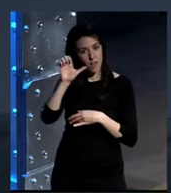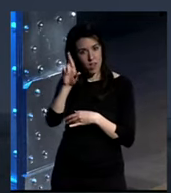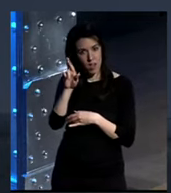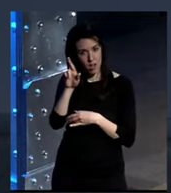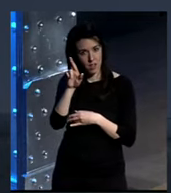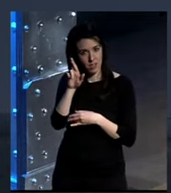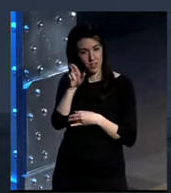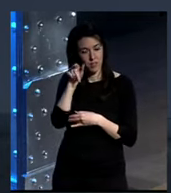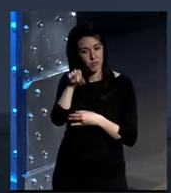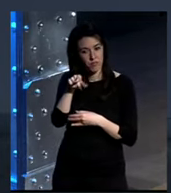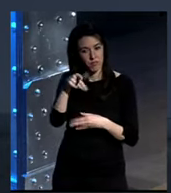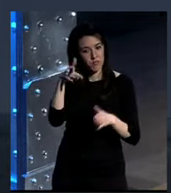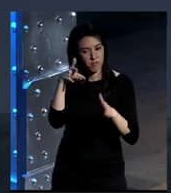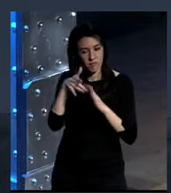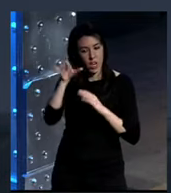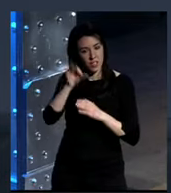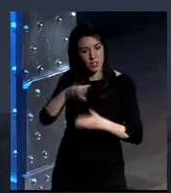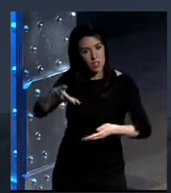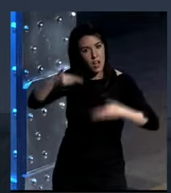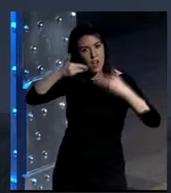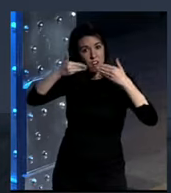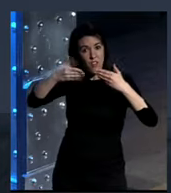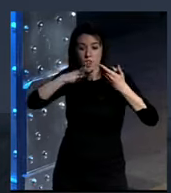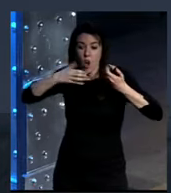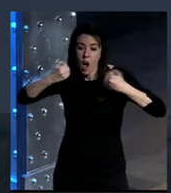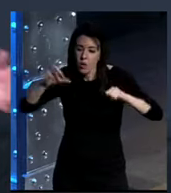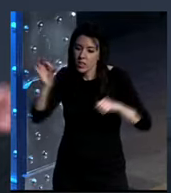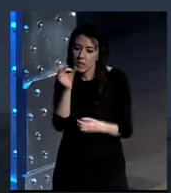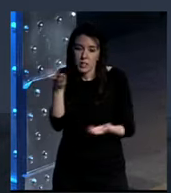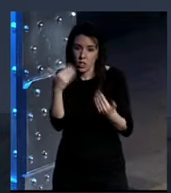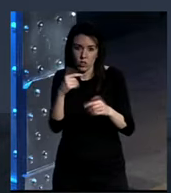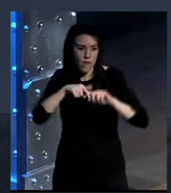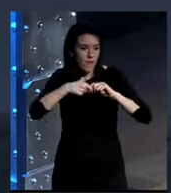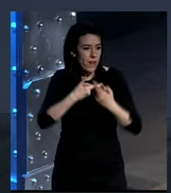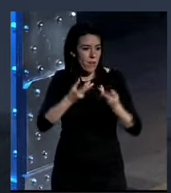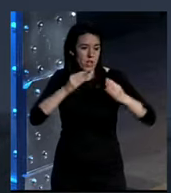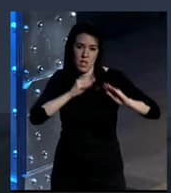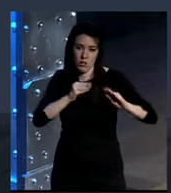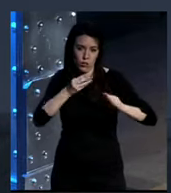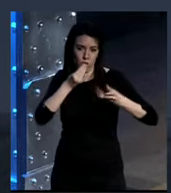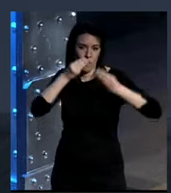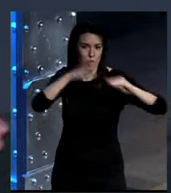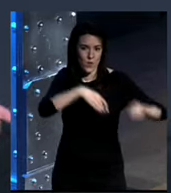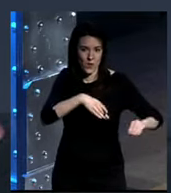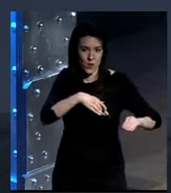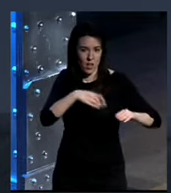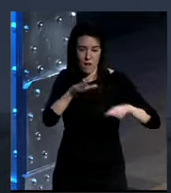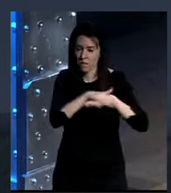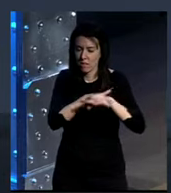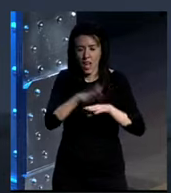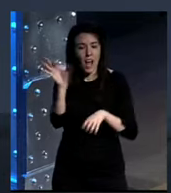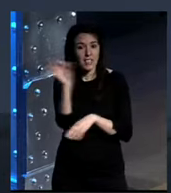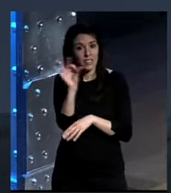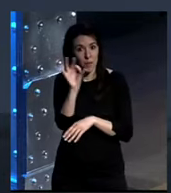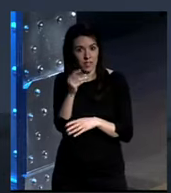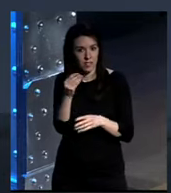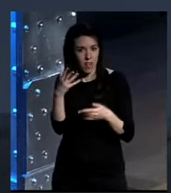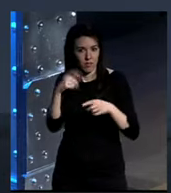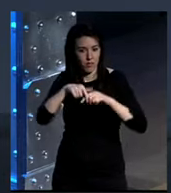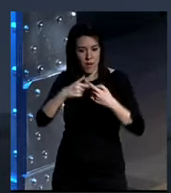está, desde luego, muy agradecido. Aunque no esté aquí, está toda la familia representando a Javier, a